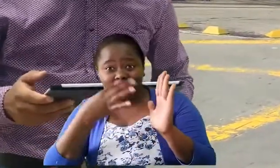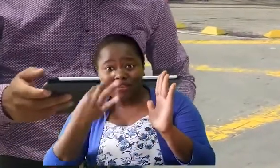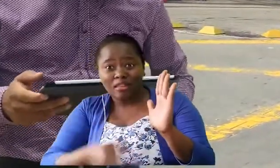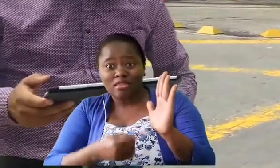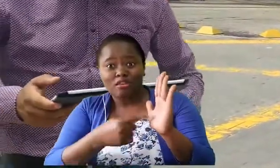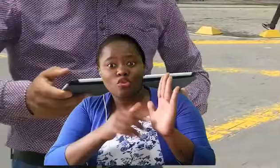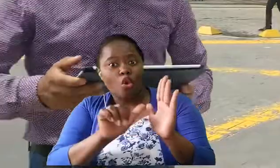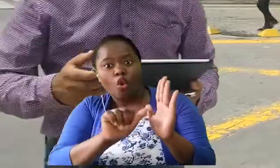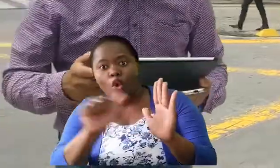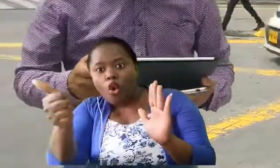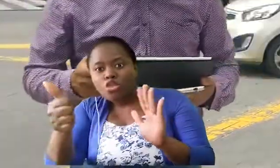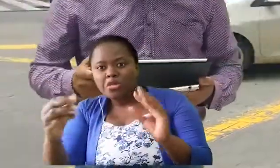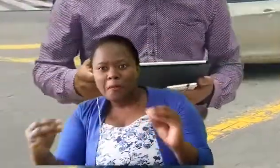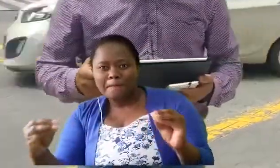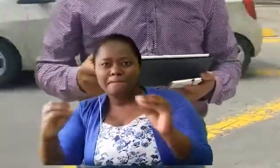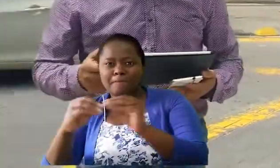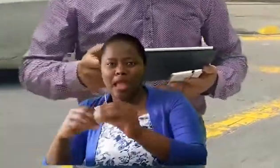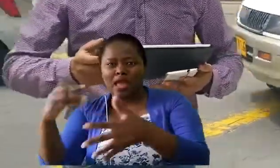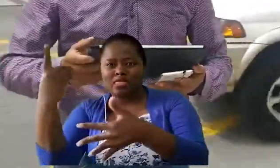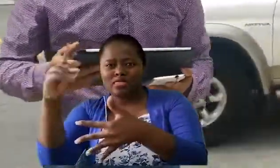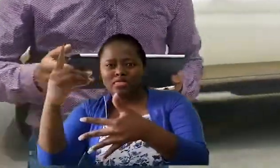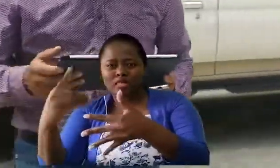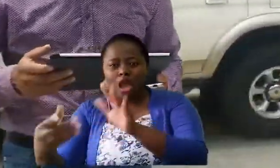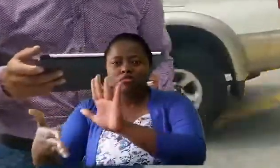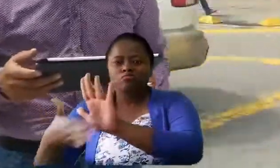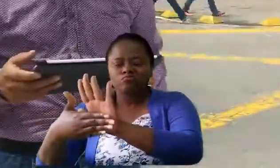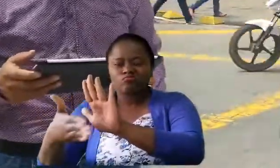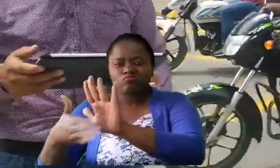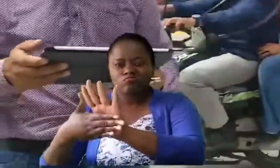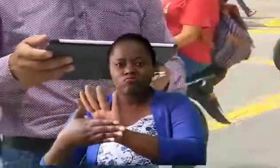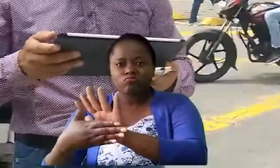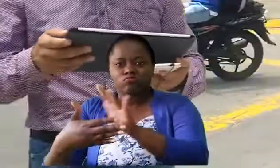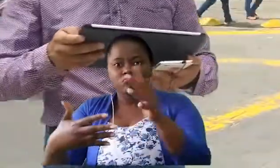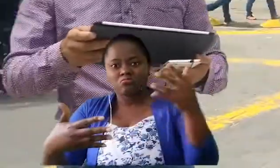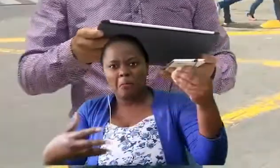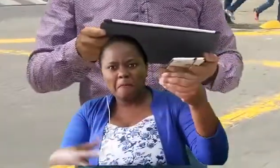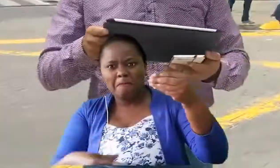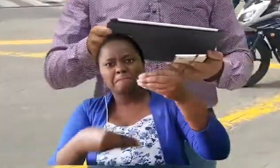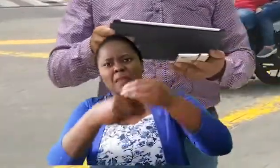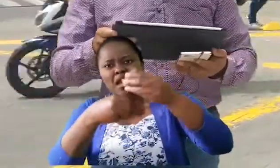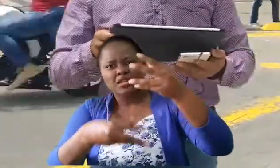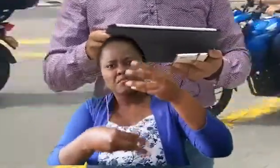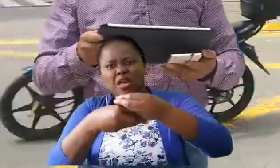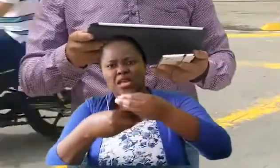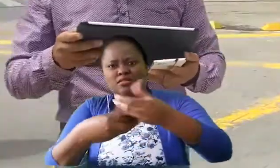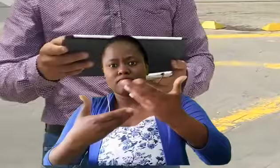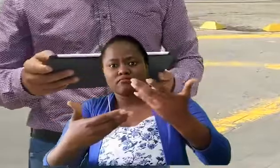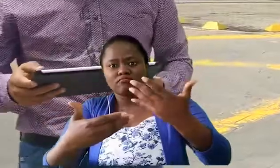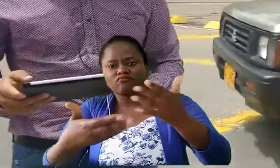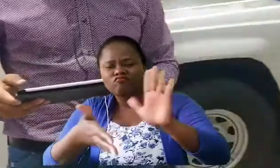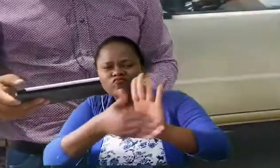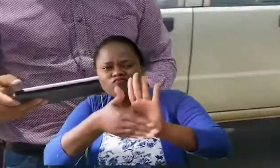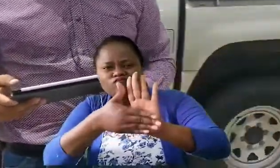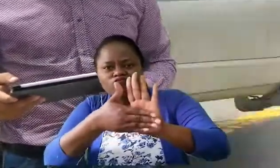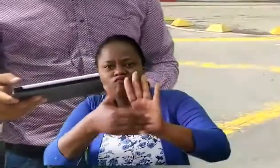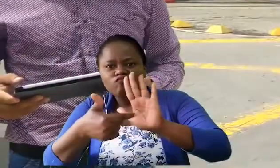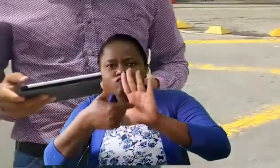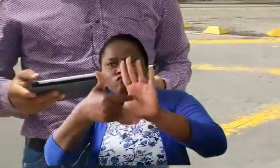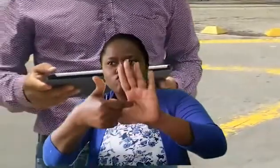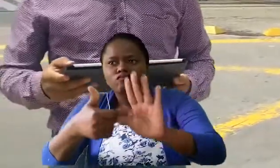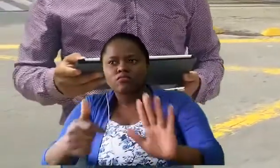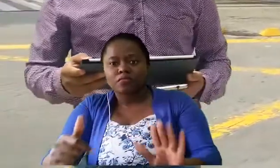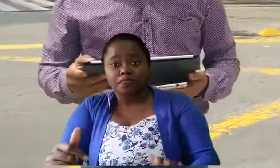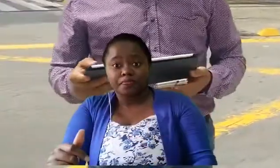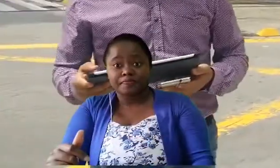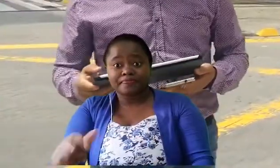la argumenten, que le den peso, ¿verdad?, que la justifiquen. Entonces, él dice que toda teoría,